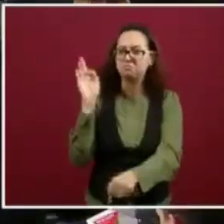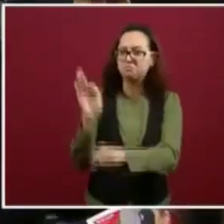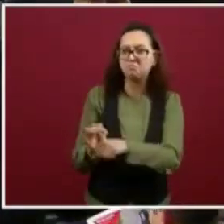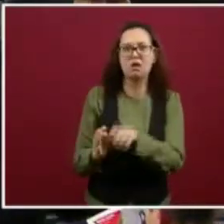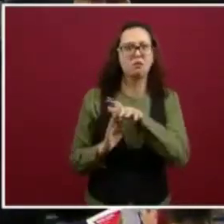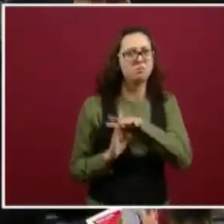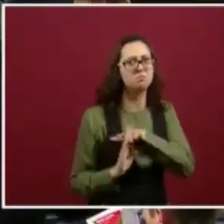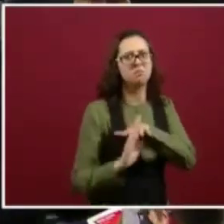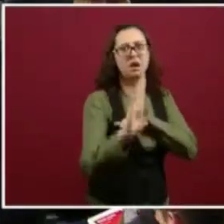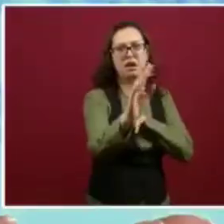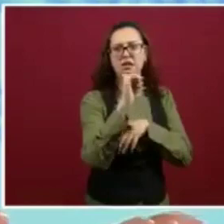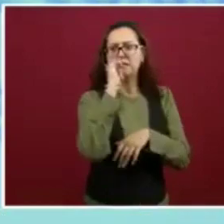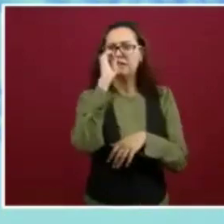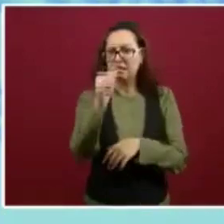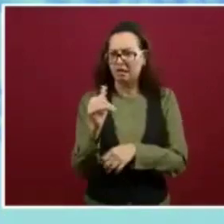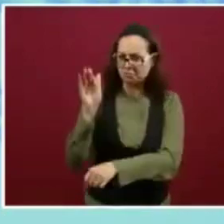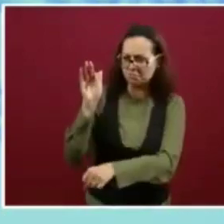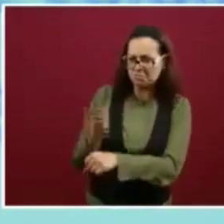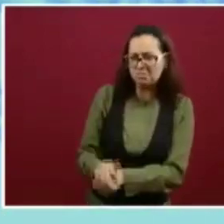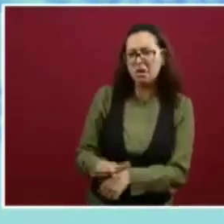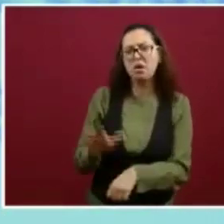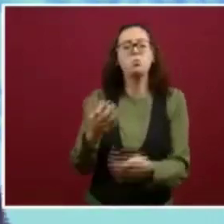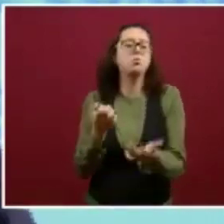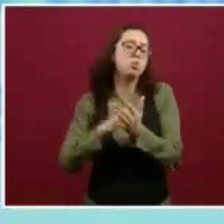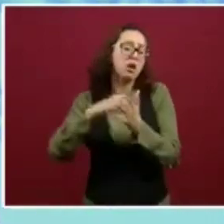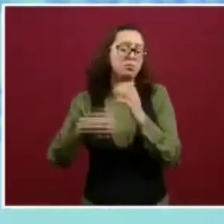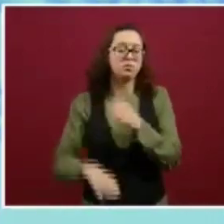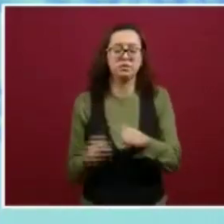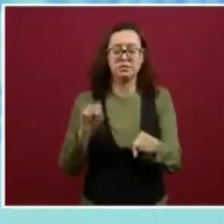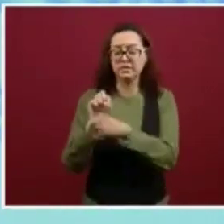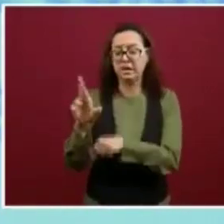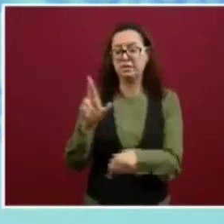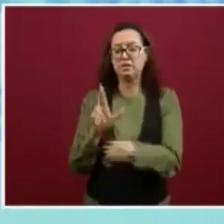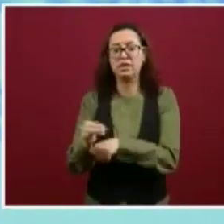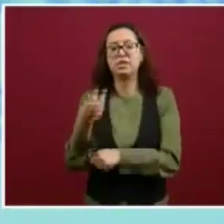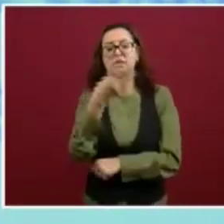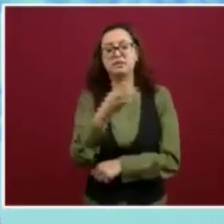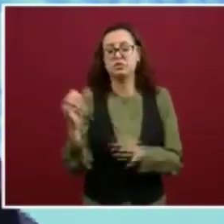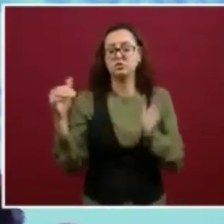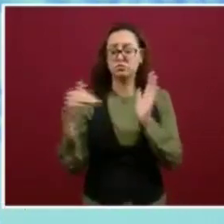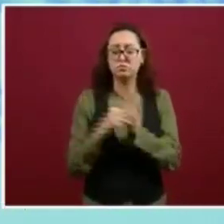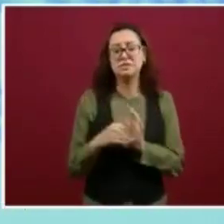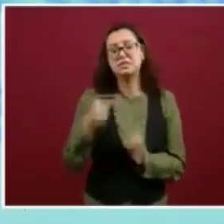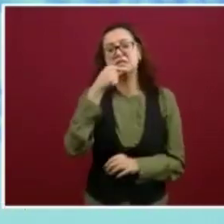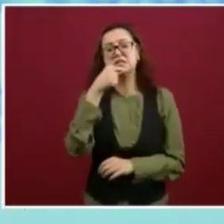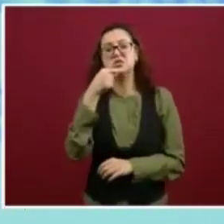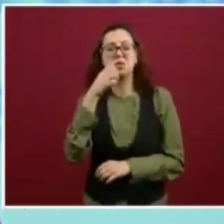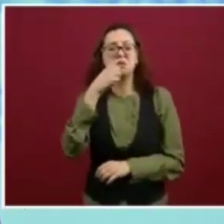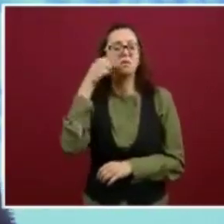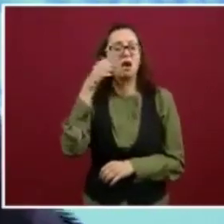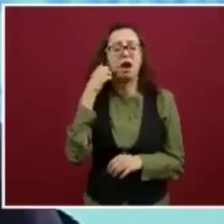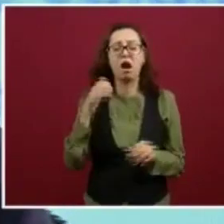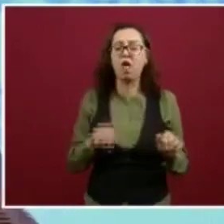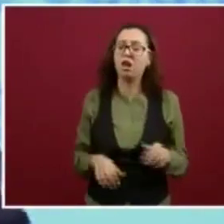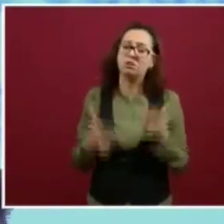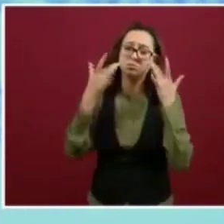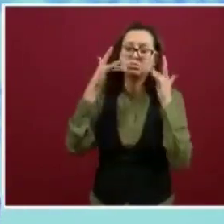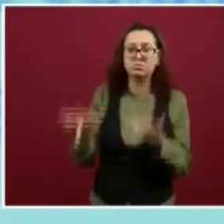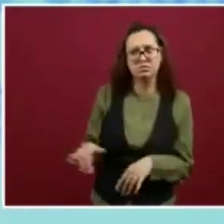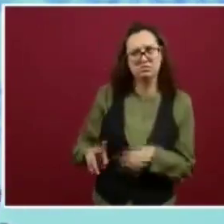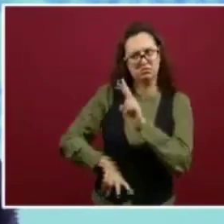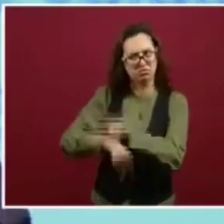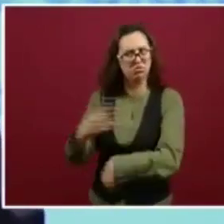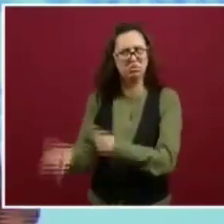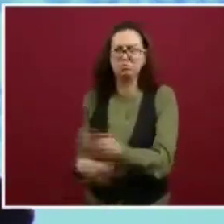muchos niños abandonan la escuela. Por ejemplo, en El Salvador, casi 300,000 niños el año pasado abandonaban las escuelas porque les da